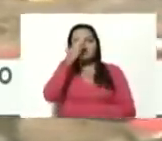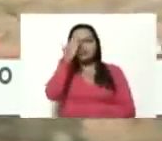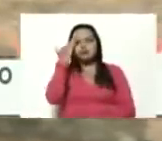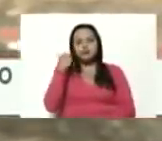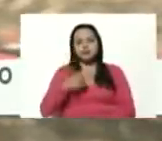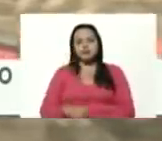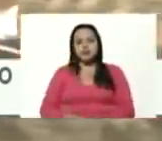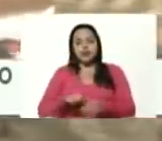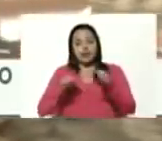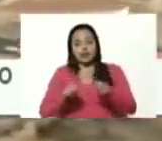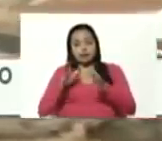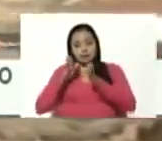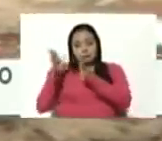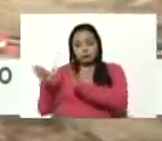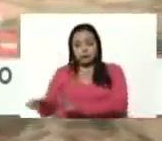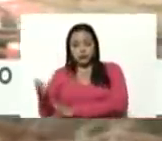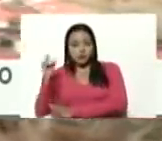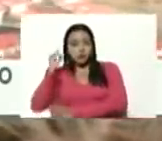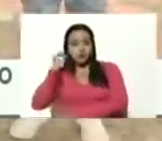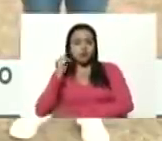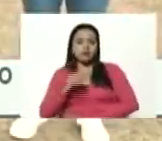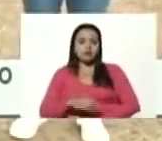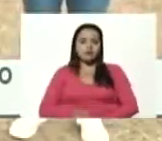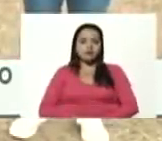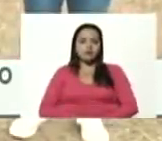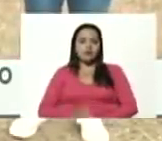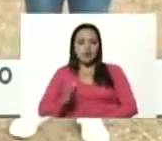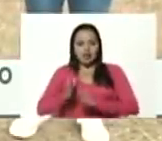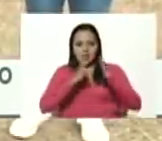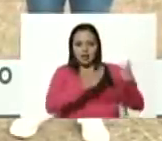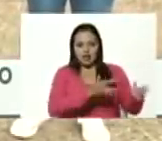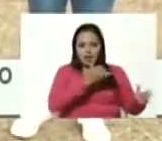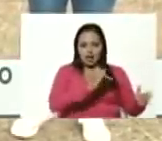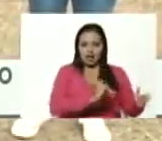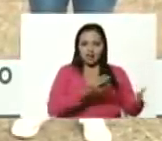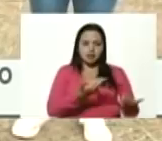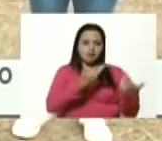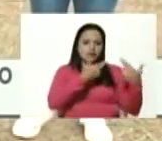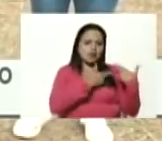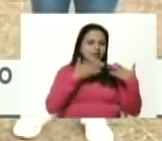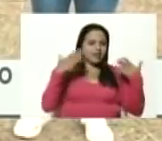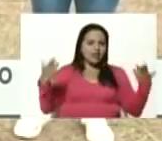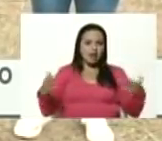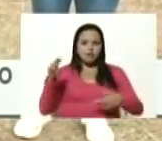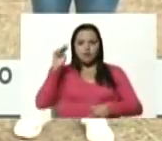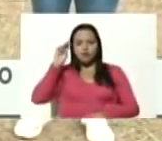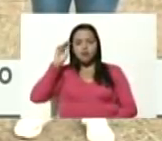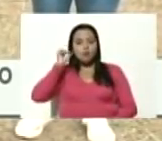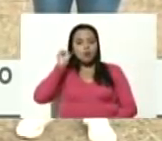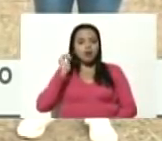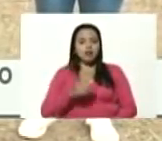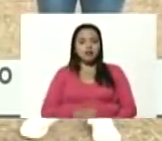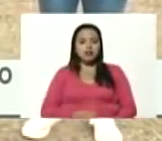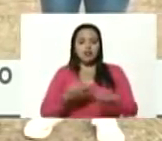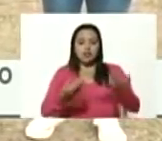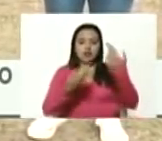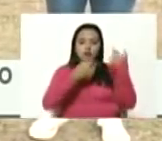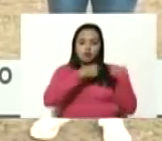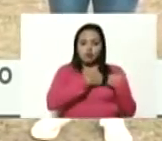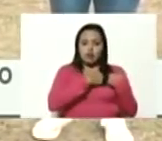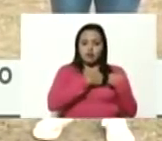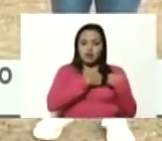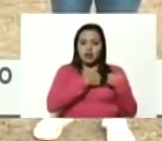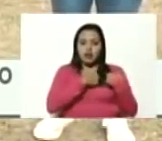Bueno, así como escuchamos a Emilia, presidente, aquí tenemos también a otra gran mujer, Elizabeth. Elizabeth, la responsable